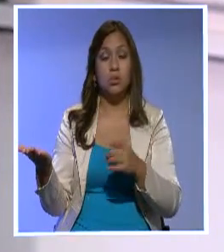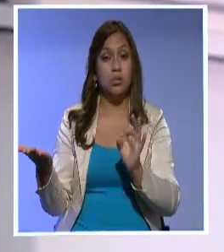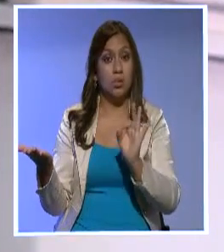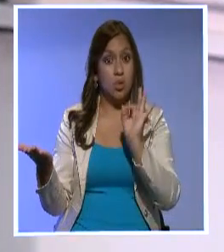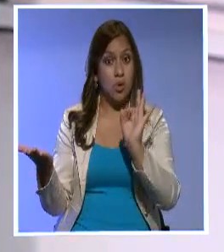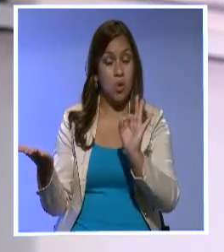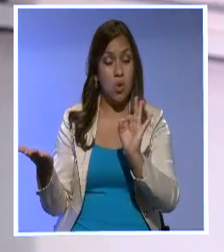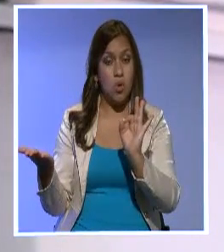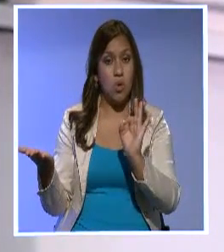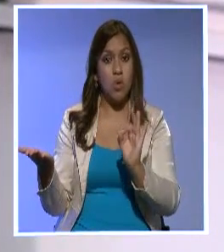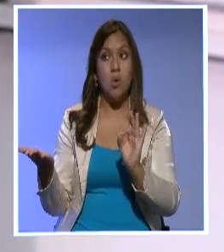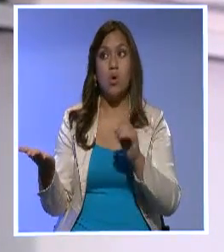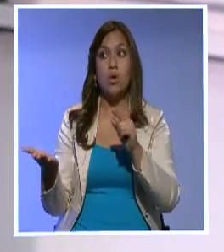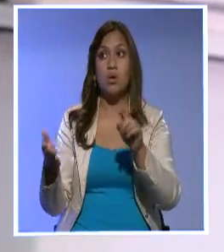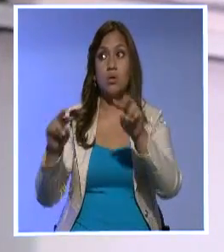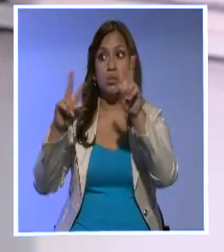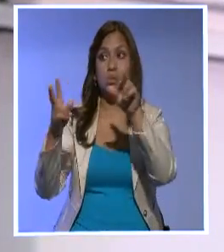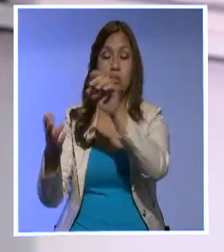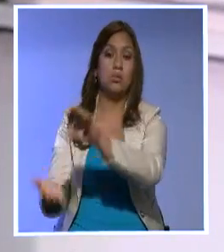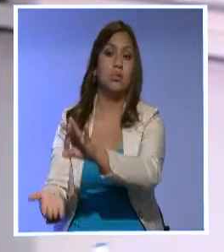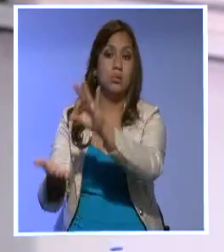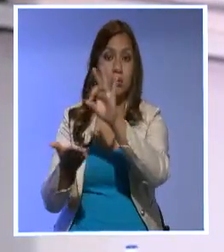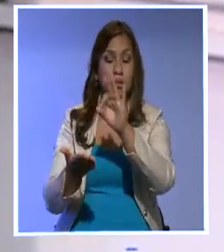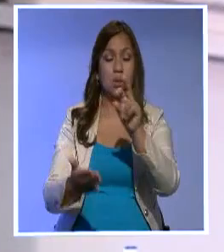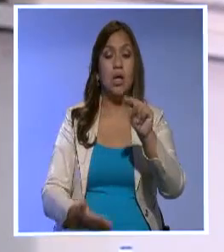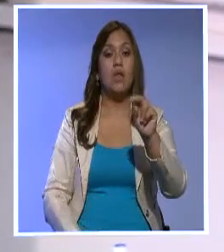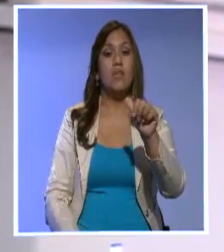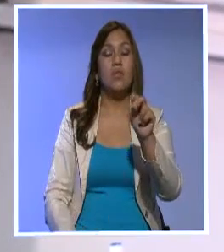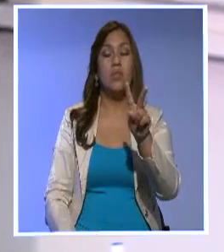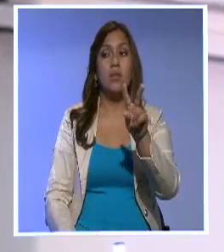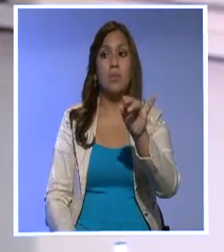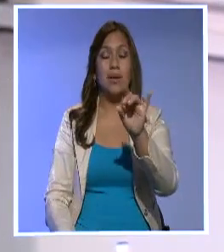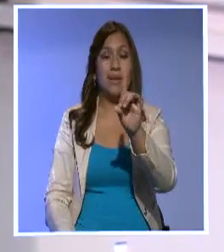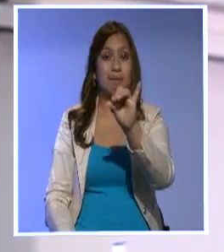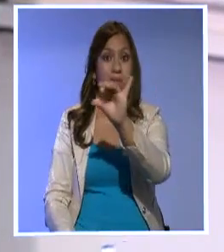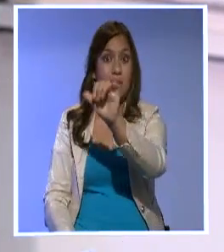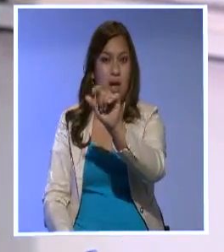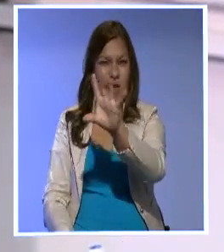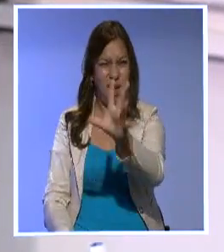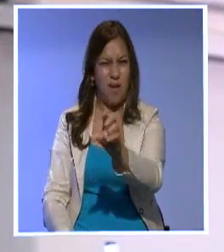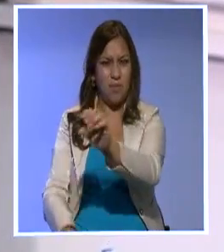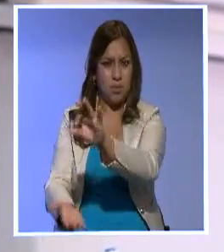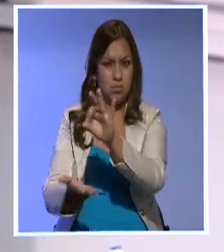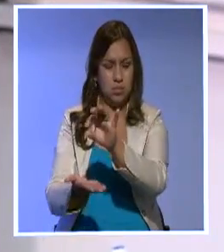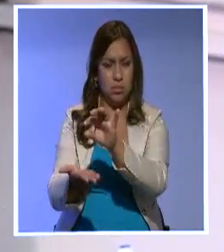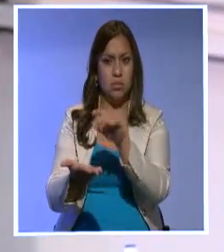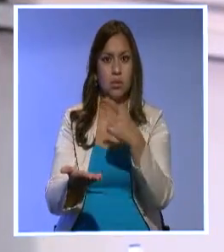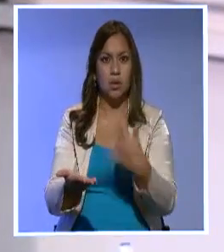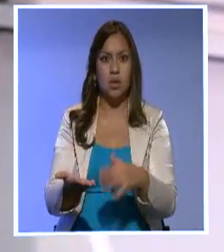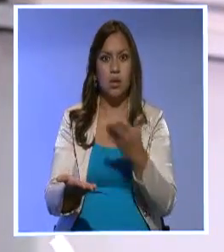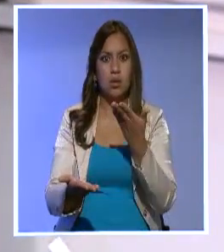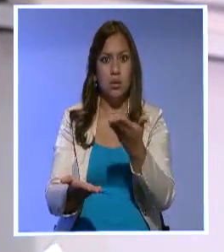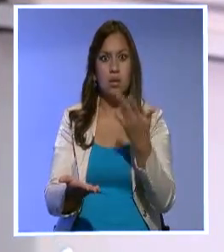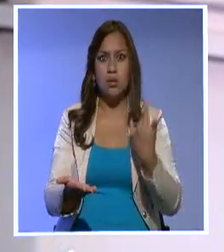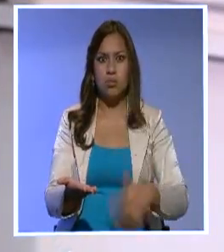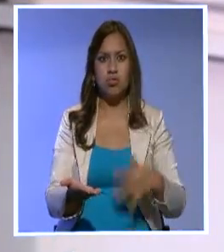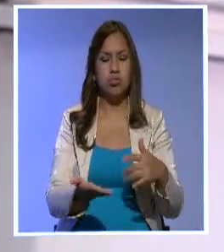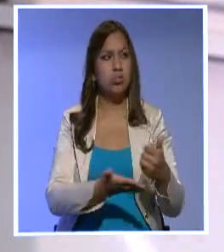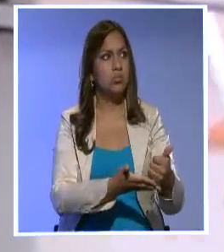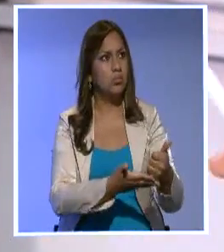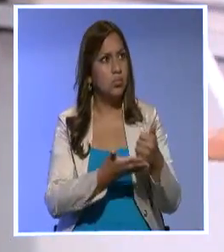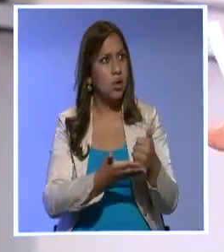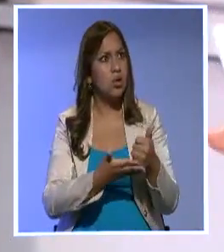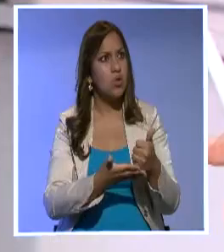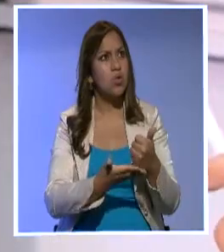el representante de la envidia que fue realmente espectacular cuando contó todo lo que ese pueblo le debe a fidel y le